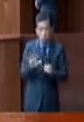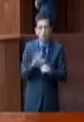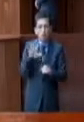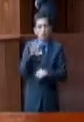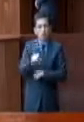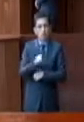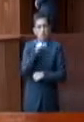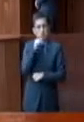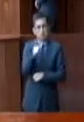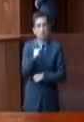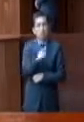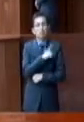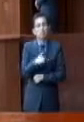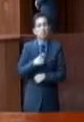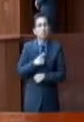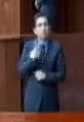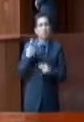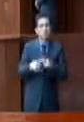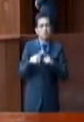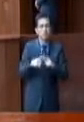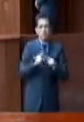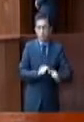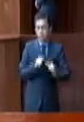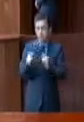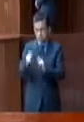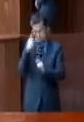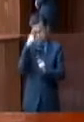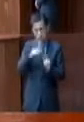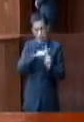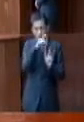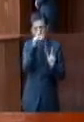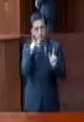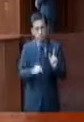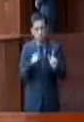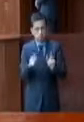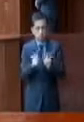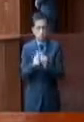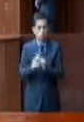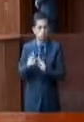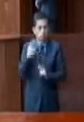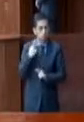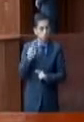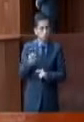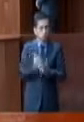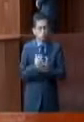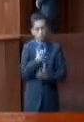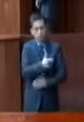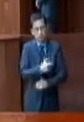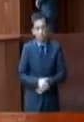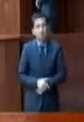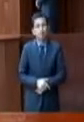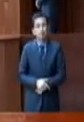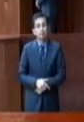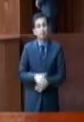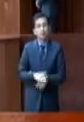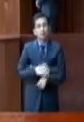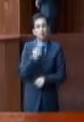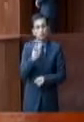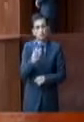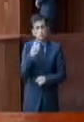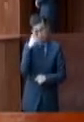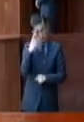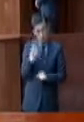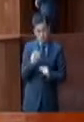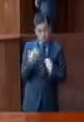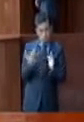se deberá trasladar la obligación al financiamiento nacional en este sentido la consulta propone que la imposición de la